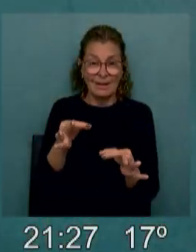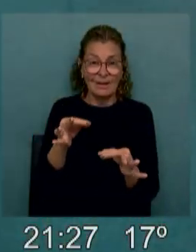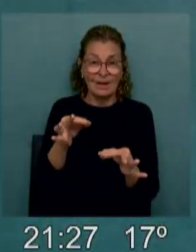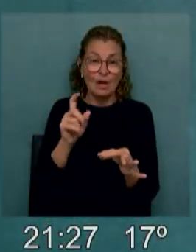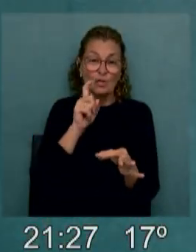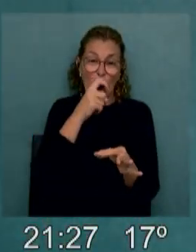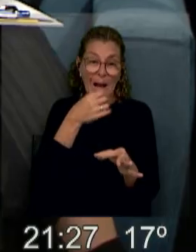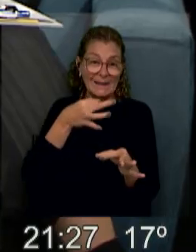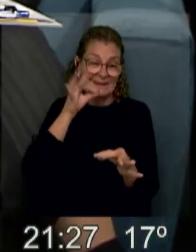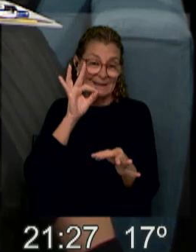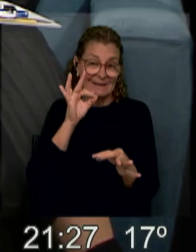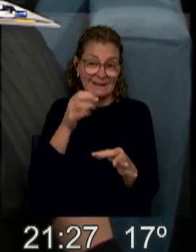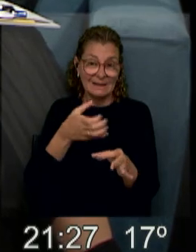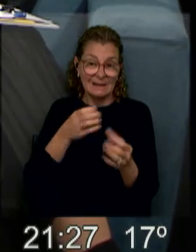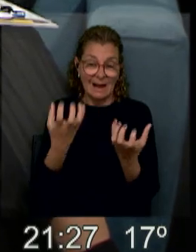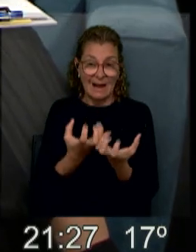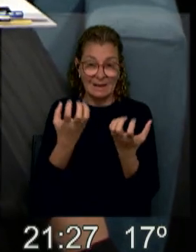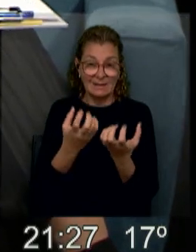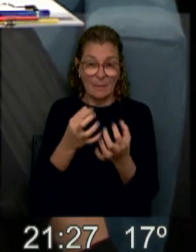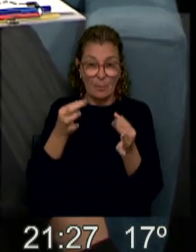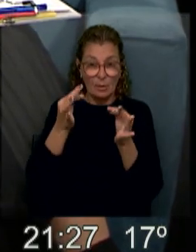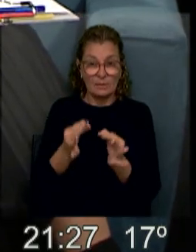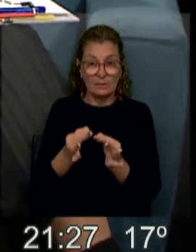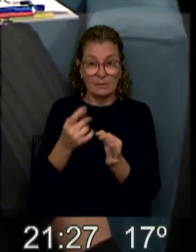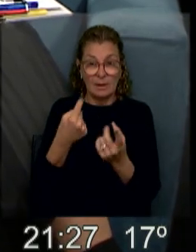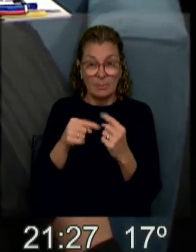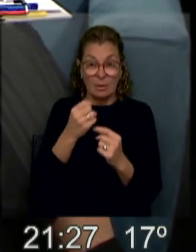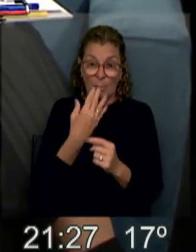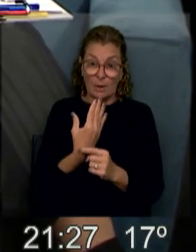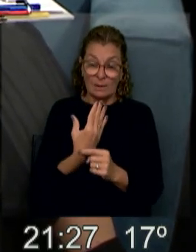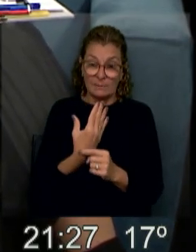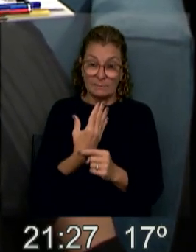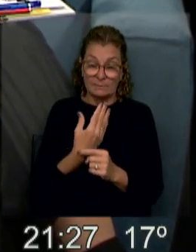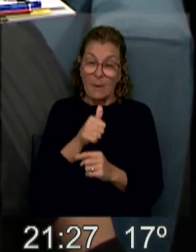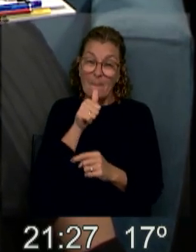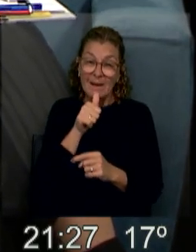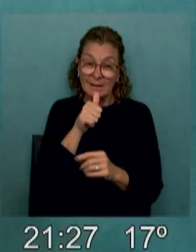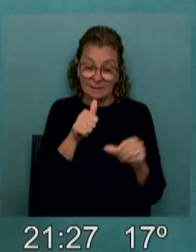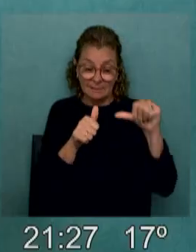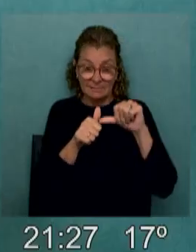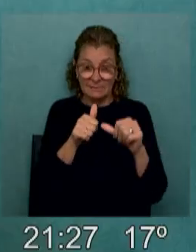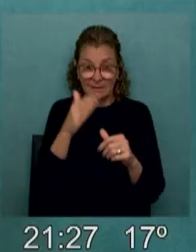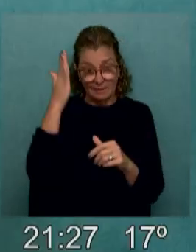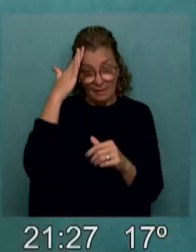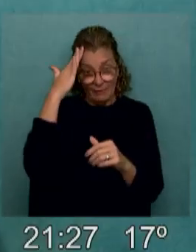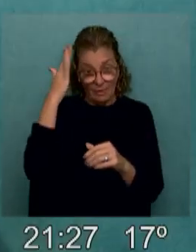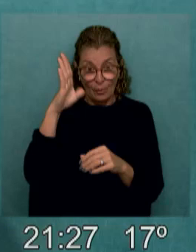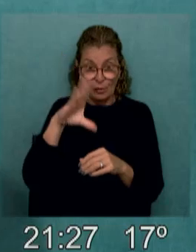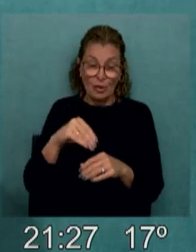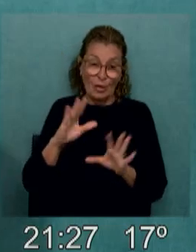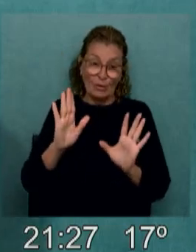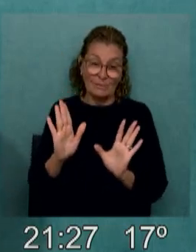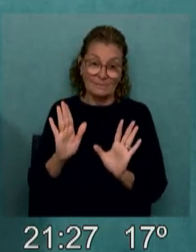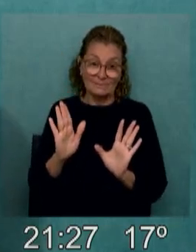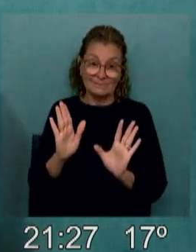sea. Nosotros somos muy prolijos, ¿viste? Muy prolijos, pero bueno. El mate llega... queda con todo, lo sabemos, digo. Es una green